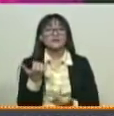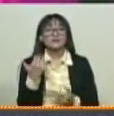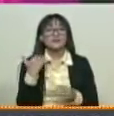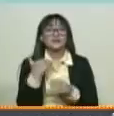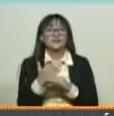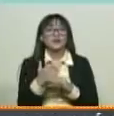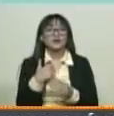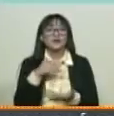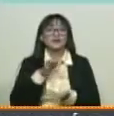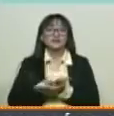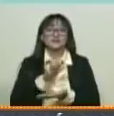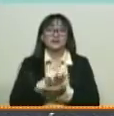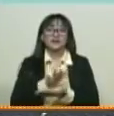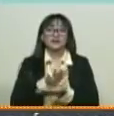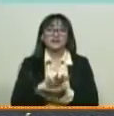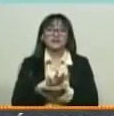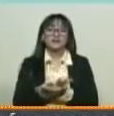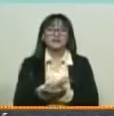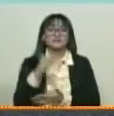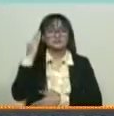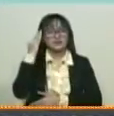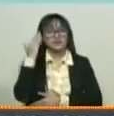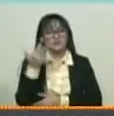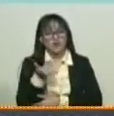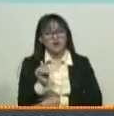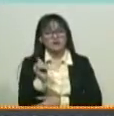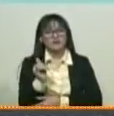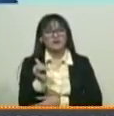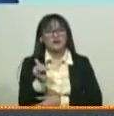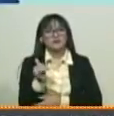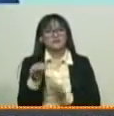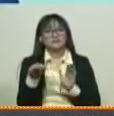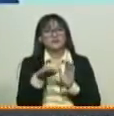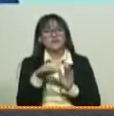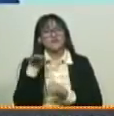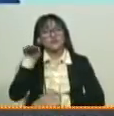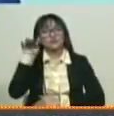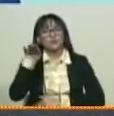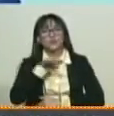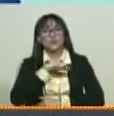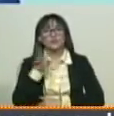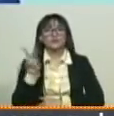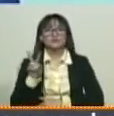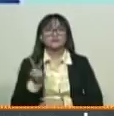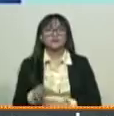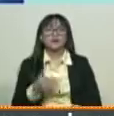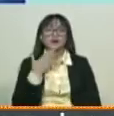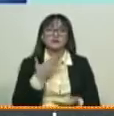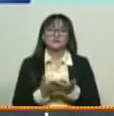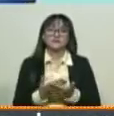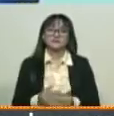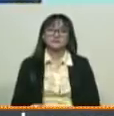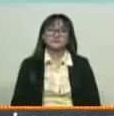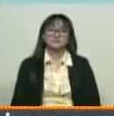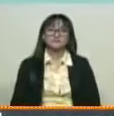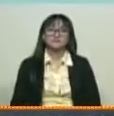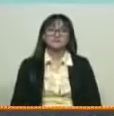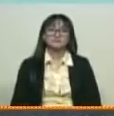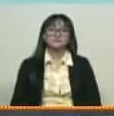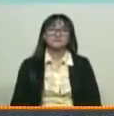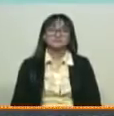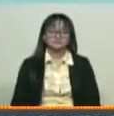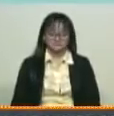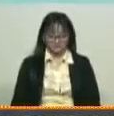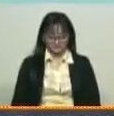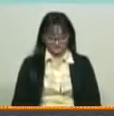nos da tranquilidad, porque sabemos que allí está la garantía de futuro de nuestra patria. Gracias.